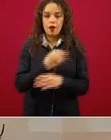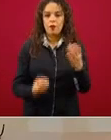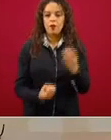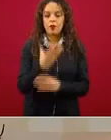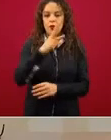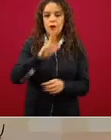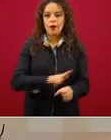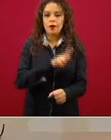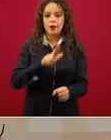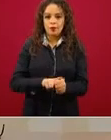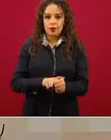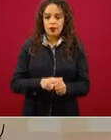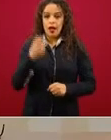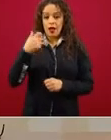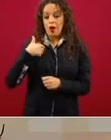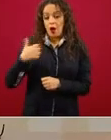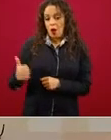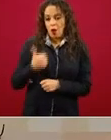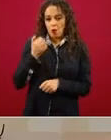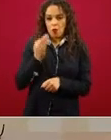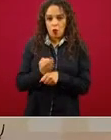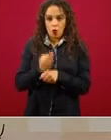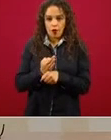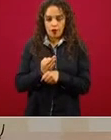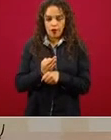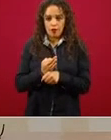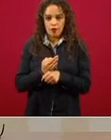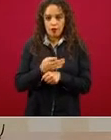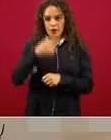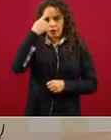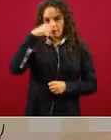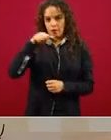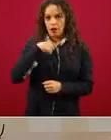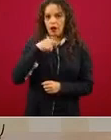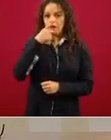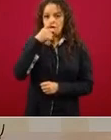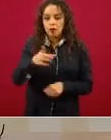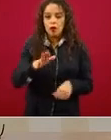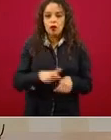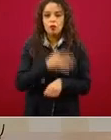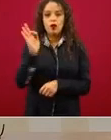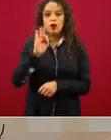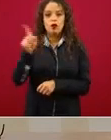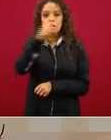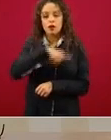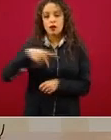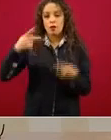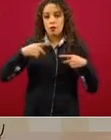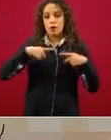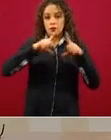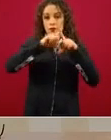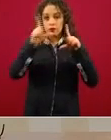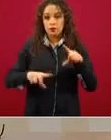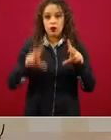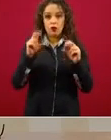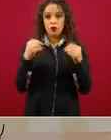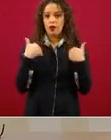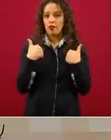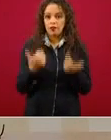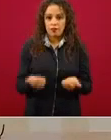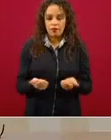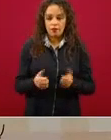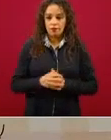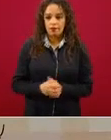algo que me parece ha quedado quizá no totalmente entendido en la población. No se ha acabado la